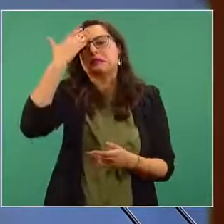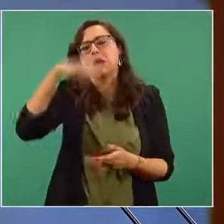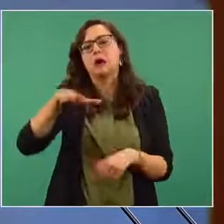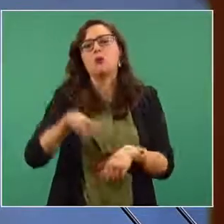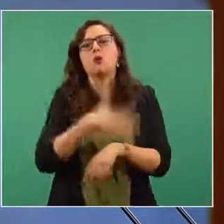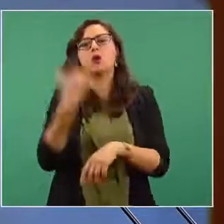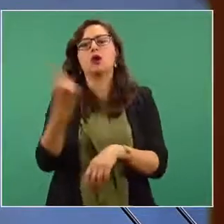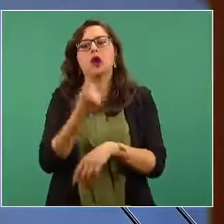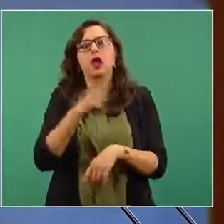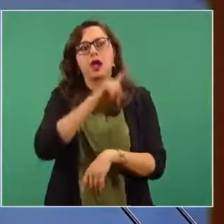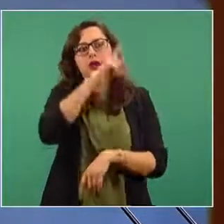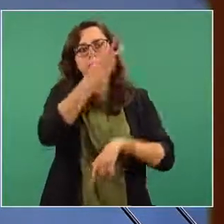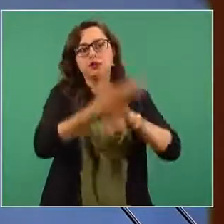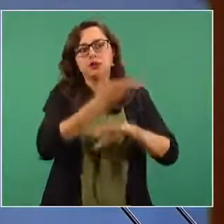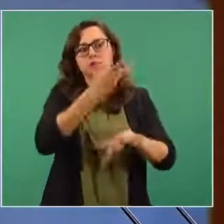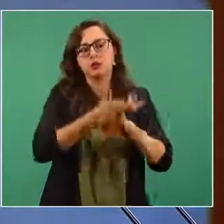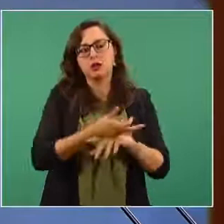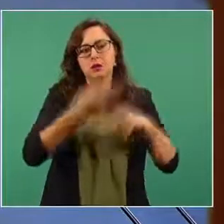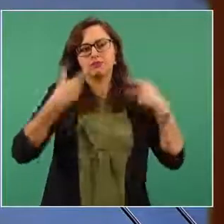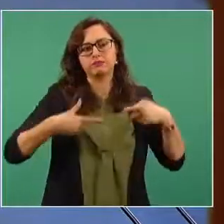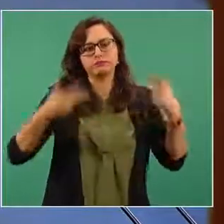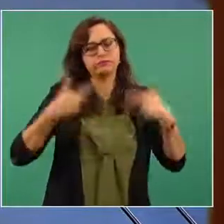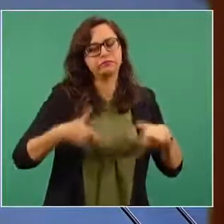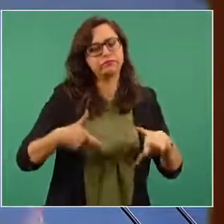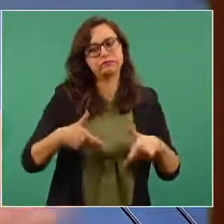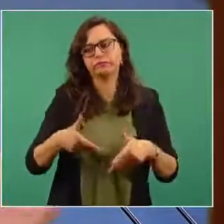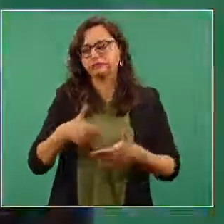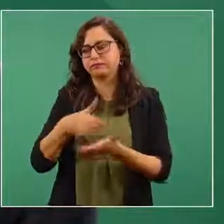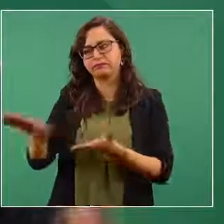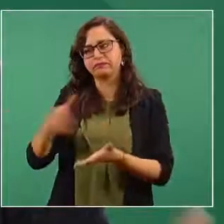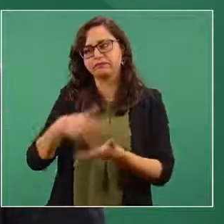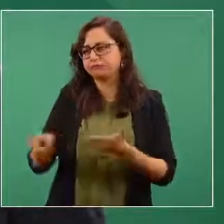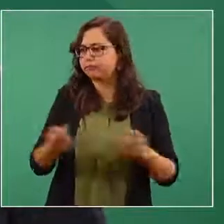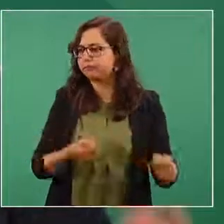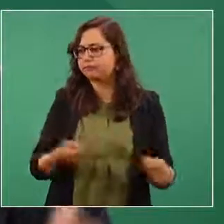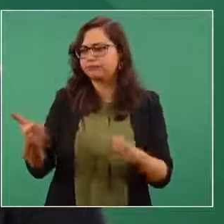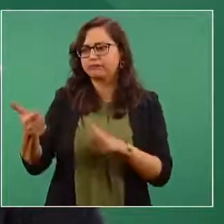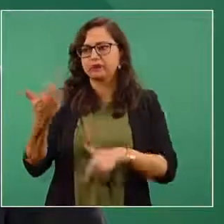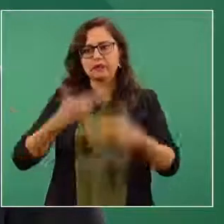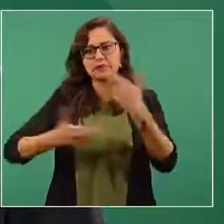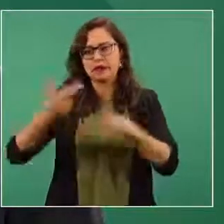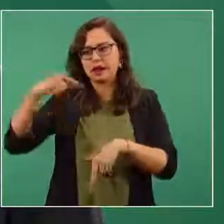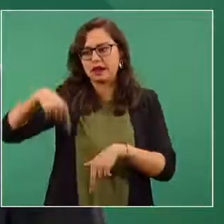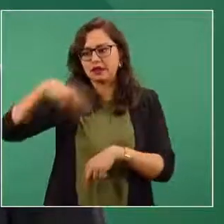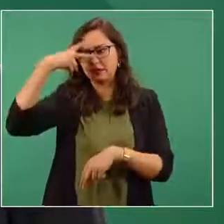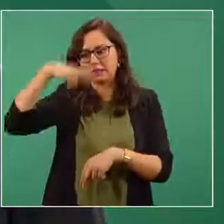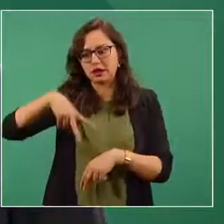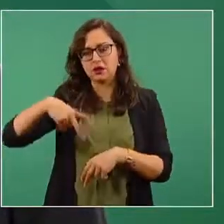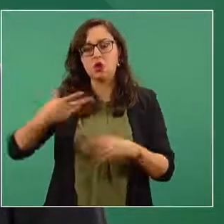deportados son mexicanos. Desde luego es mayor nuestra población,